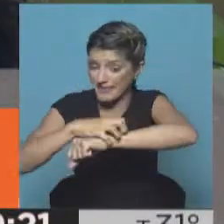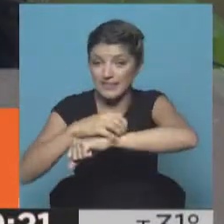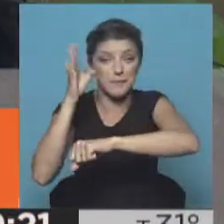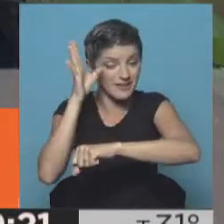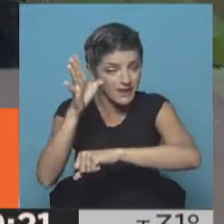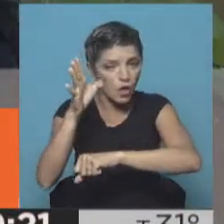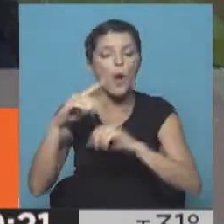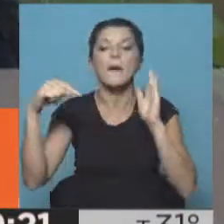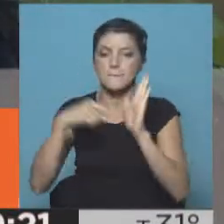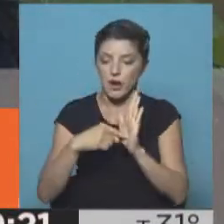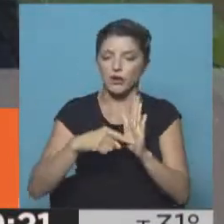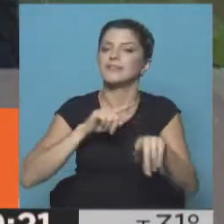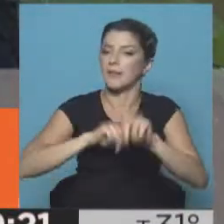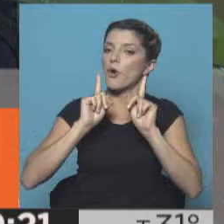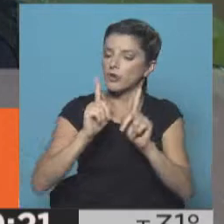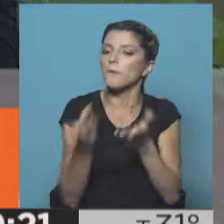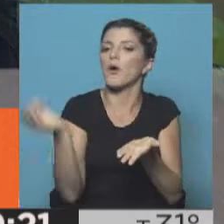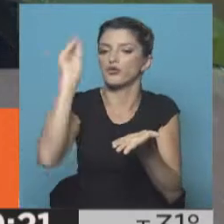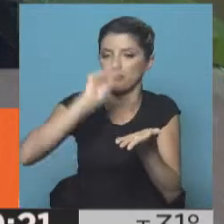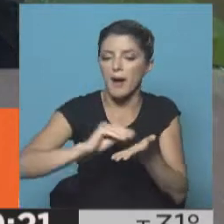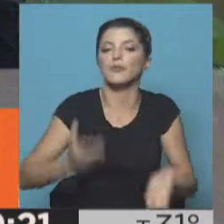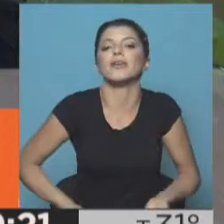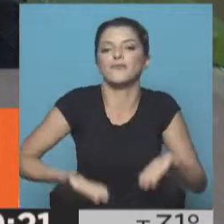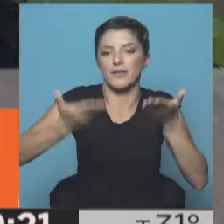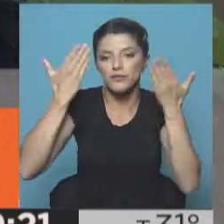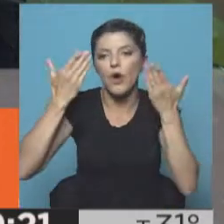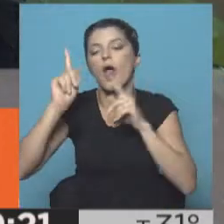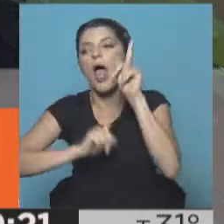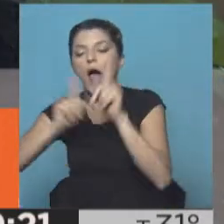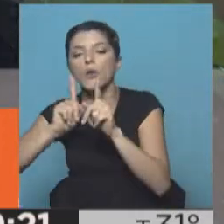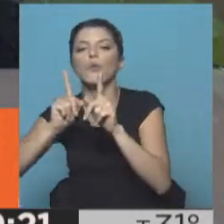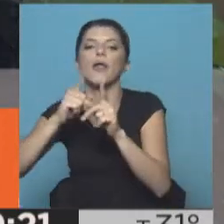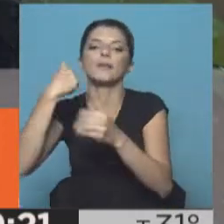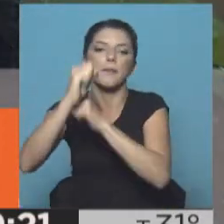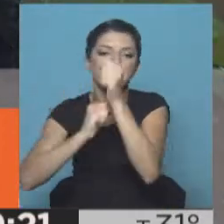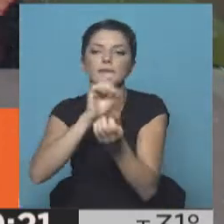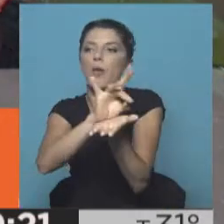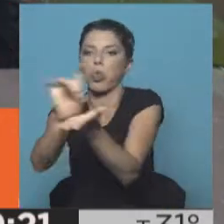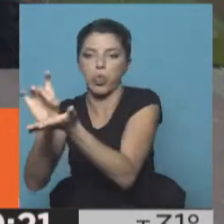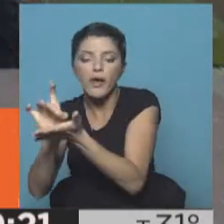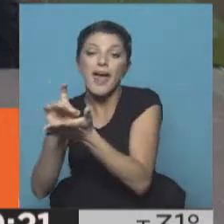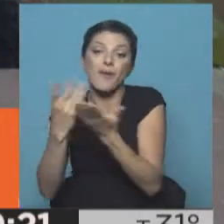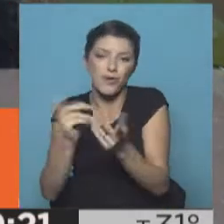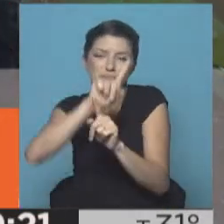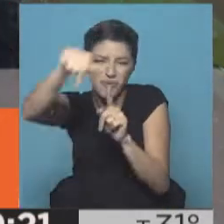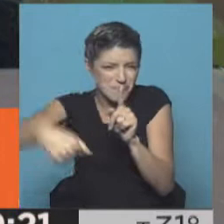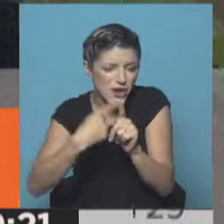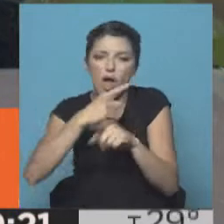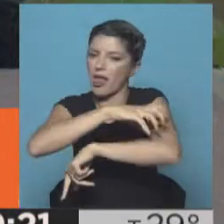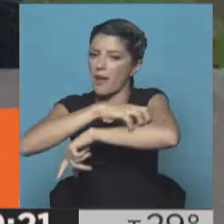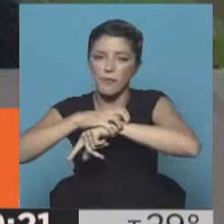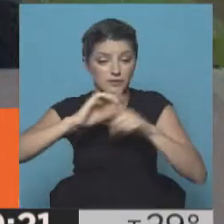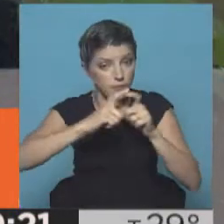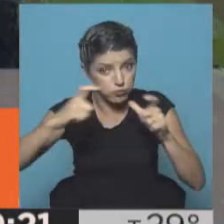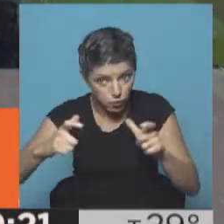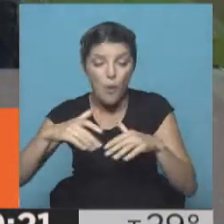de inflación, más parate de la construcción y el textil, que es el parate de las changas, más los despidos, aumentó la pobreza y hoy estamos en 1 de cada 3 argentinos